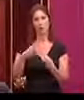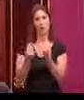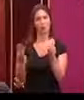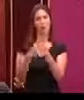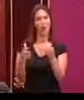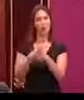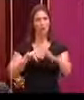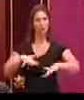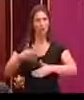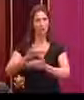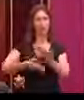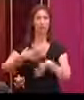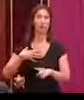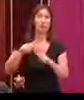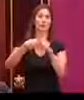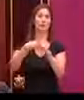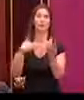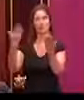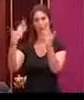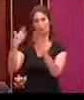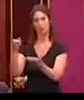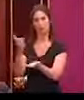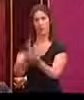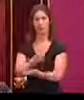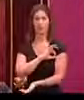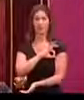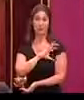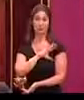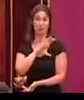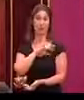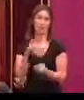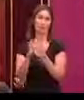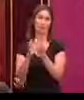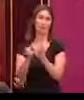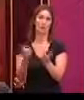de colaborar, de sumar, y yo le felicito nuevamente, señor concejal, y estoy deseando que nos